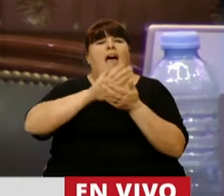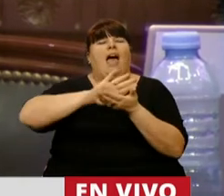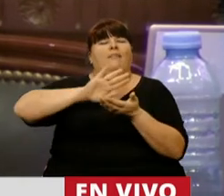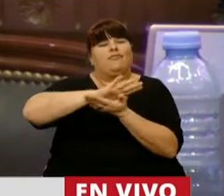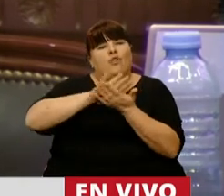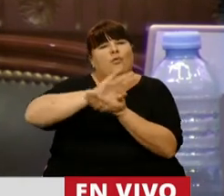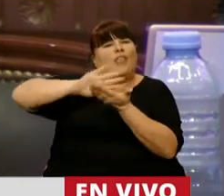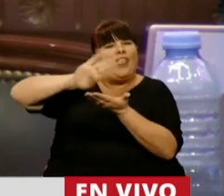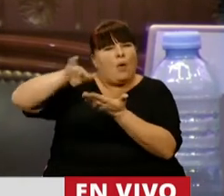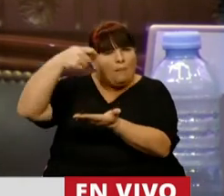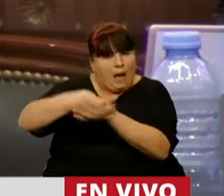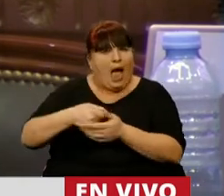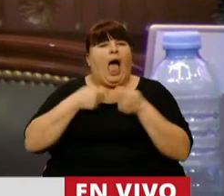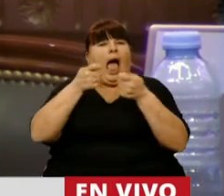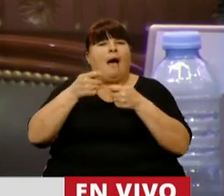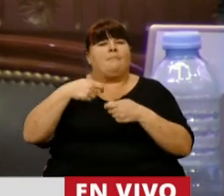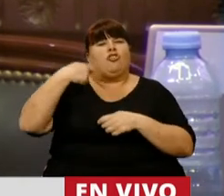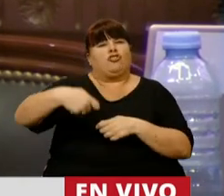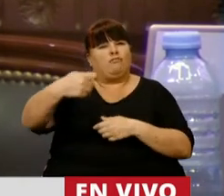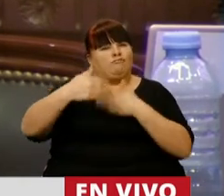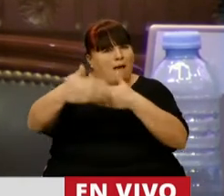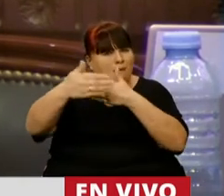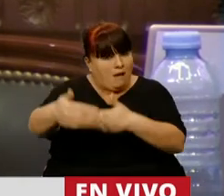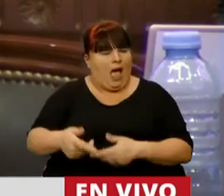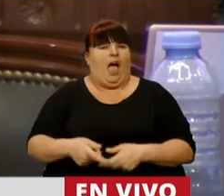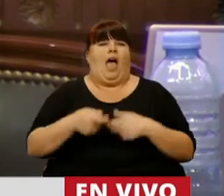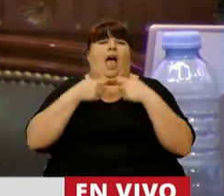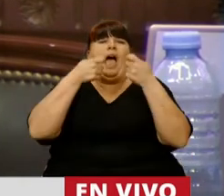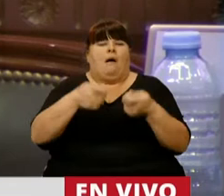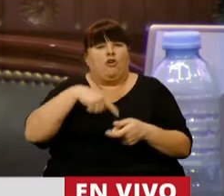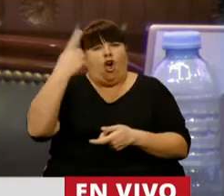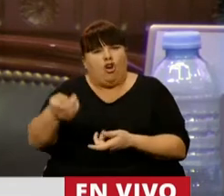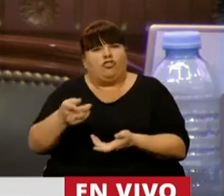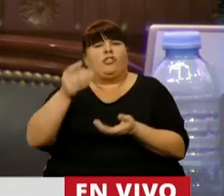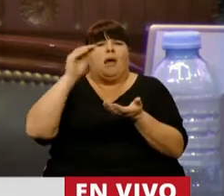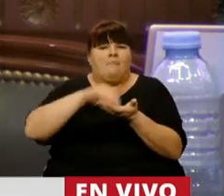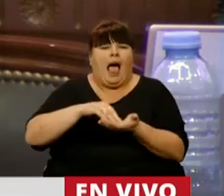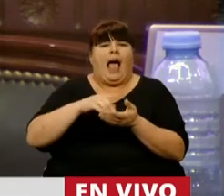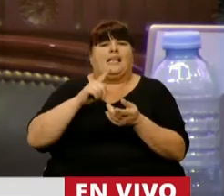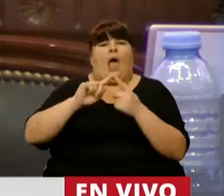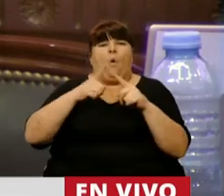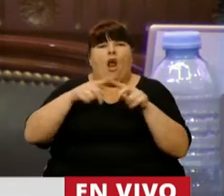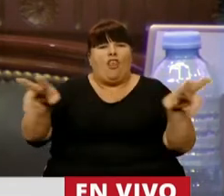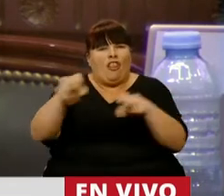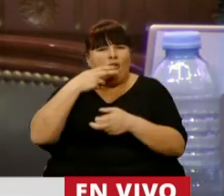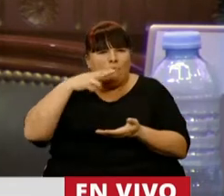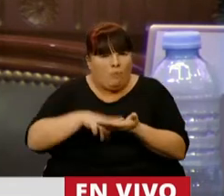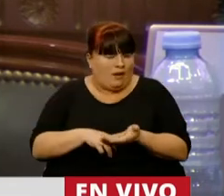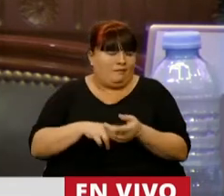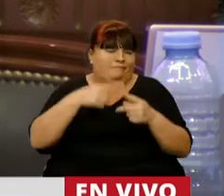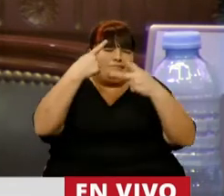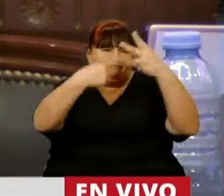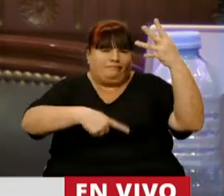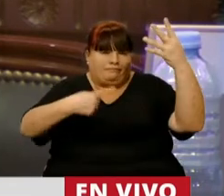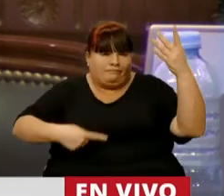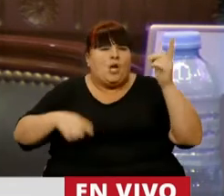deuda, hemos ampliado la moratoria, hemos acompañado un nuevo reestructuración del pacto fiscal,